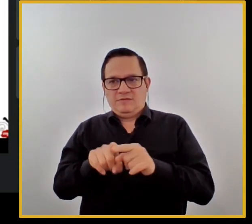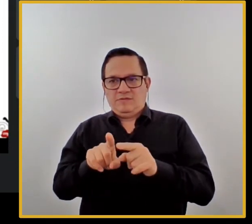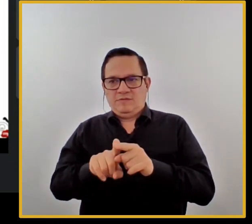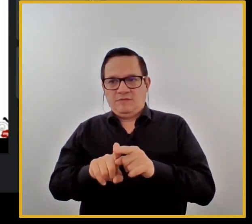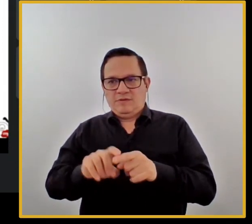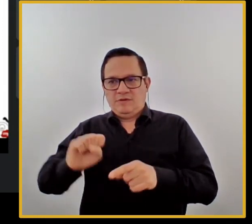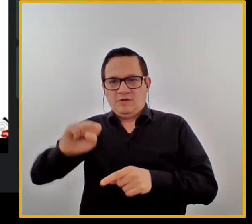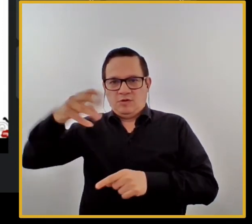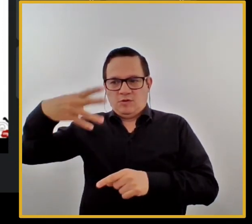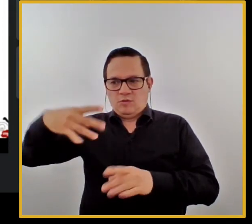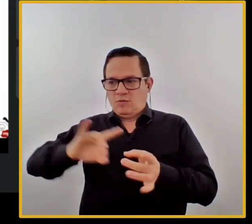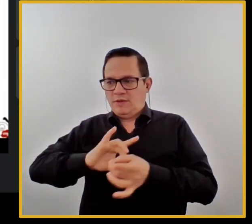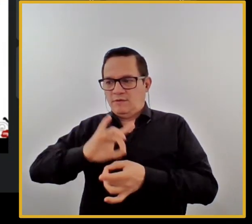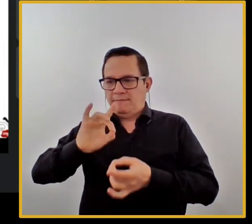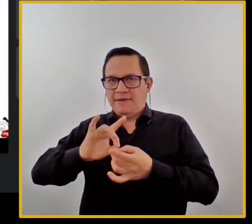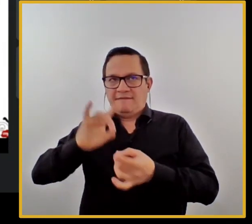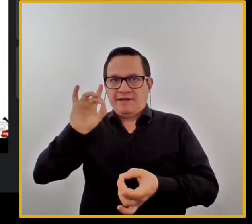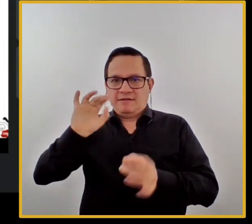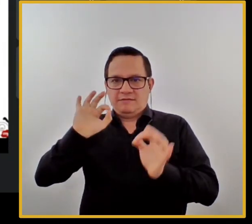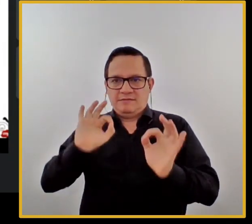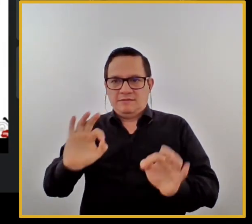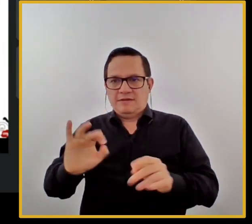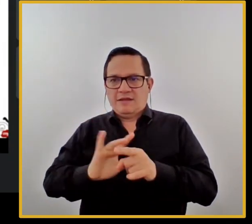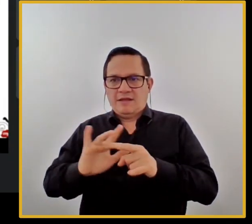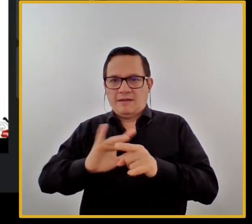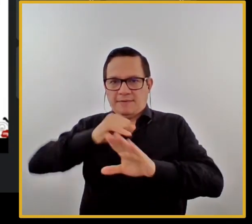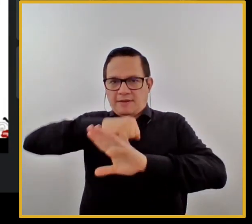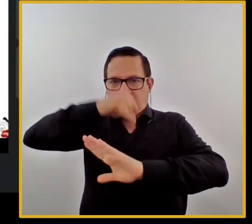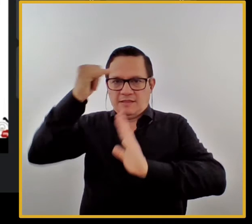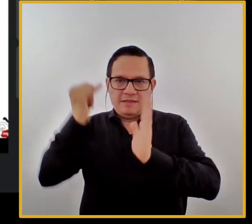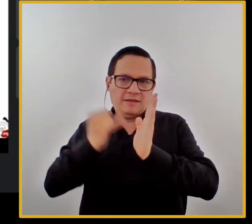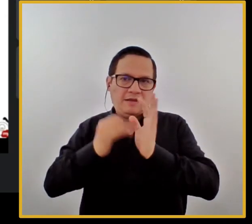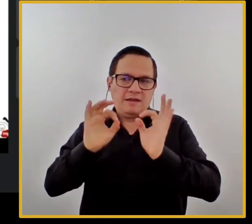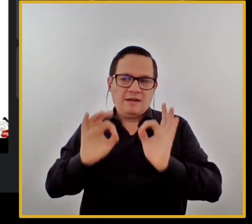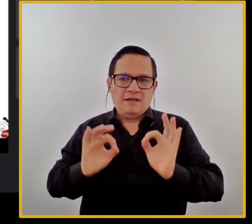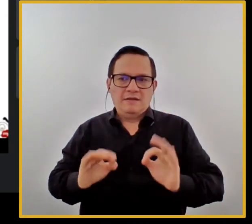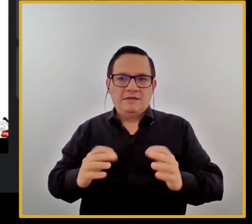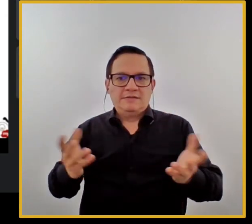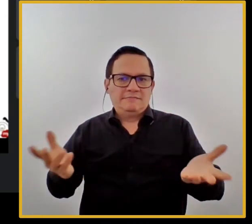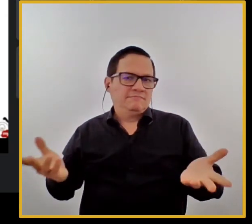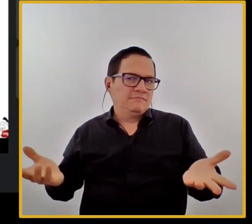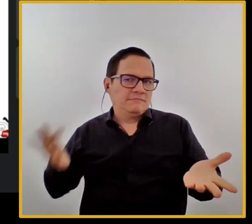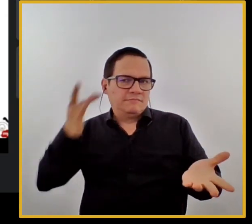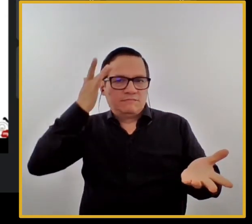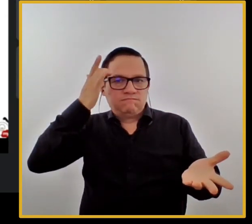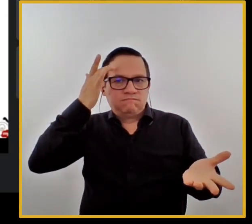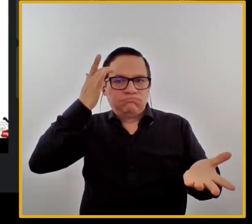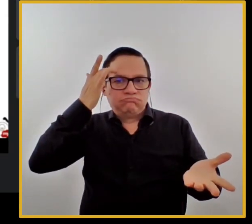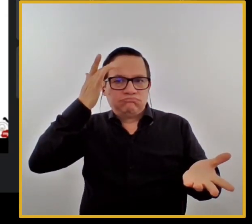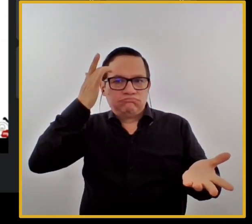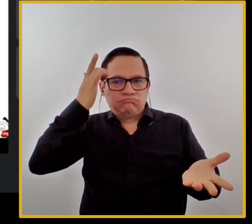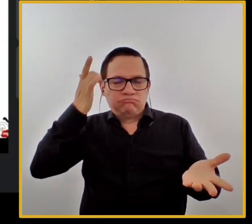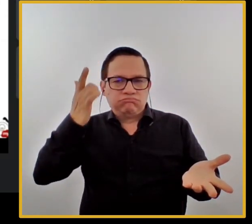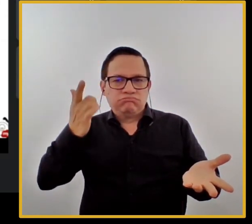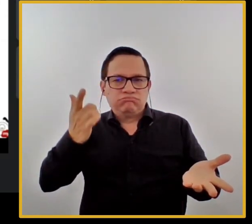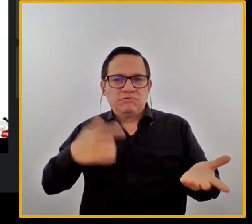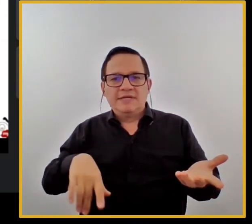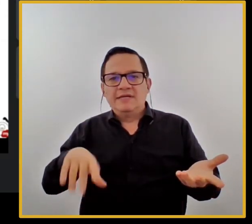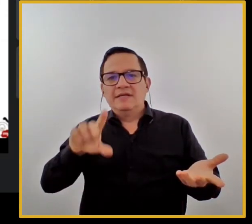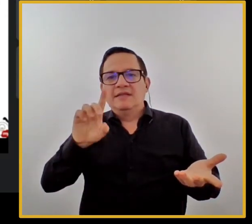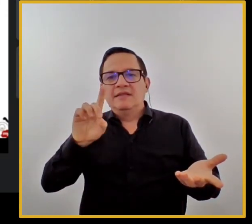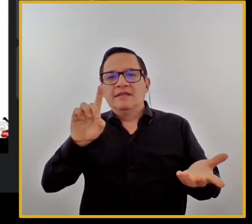4 perfecto. Sí. Y aplicas la integral. Pero entonces, ¿por qué te va a quedar de forma de B sobre B?